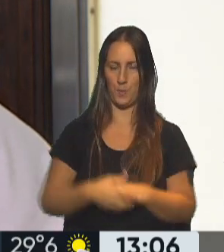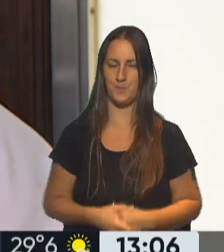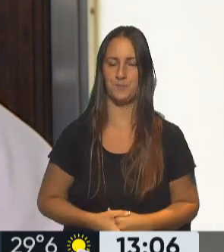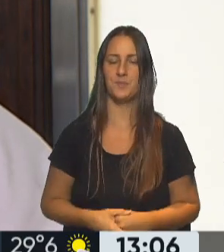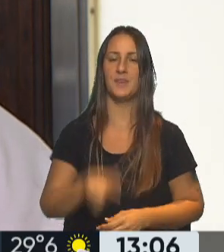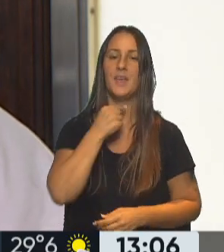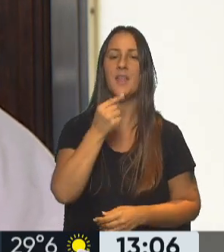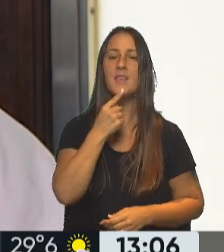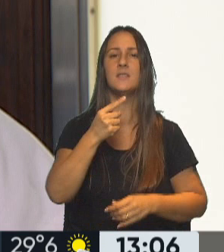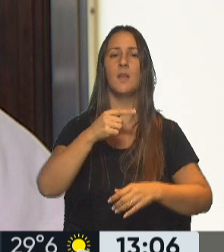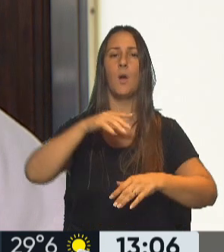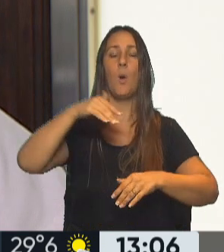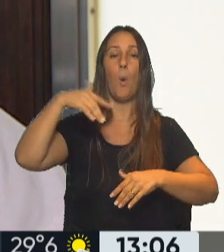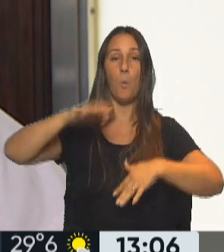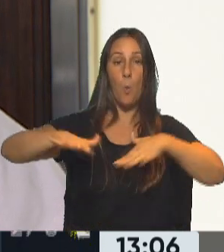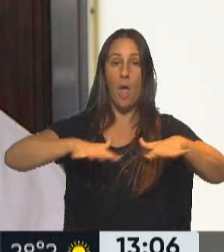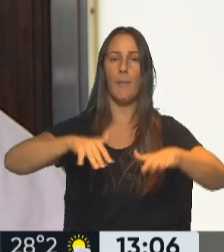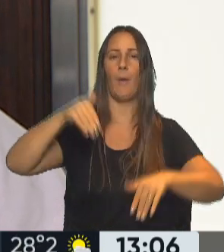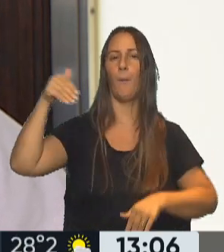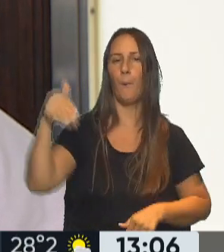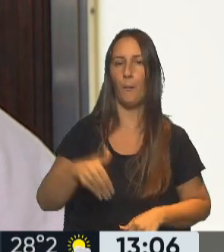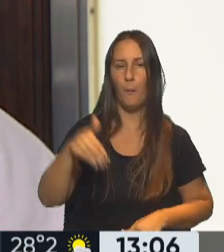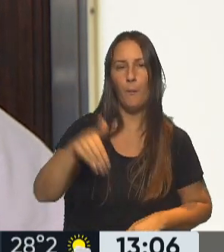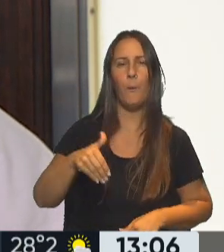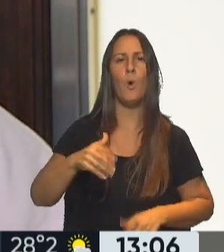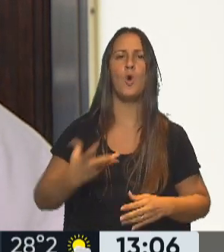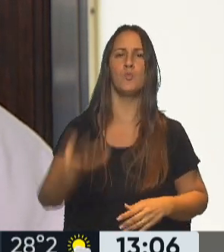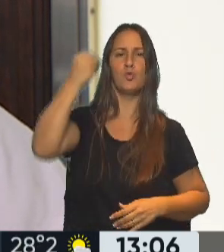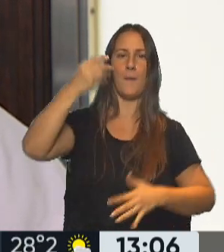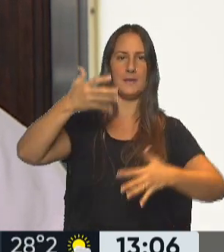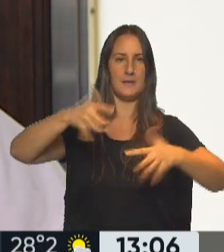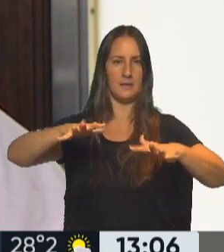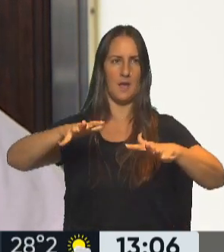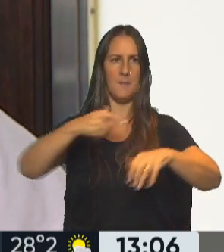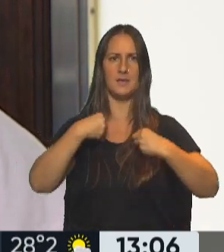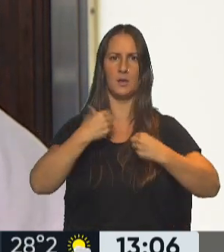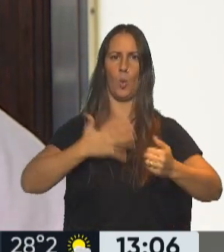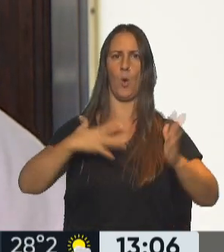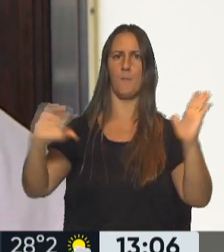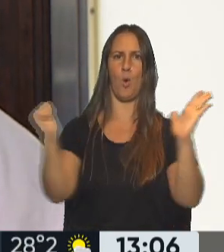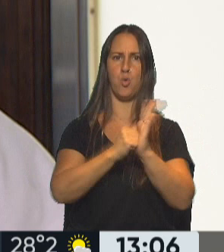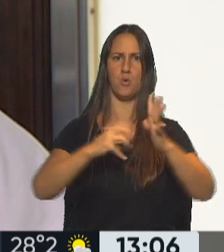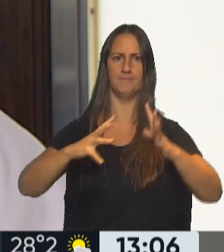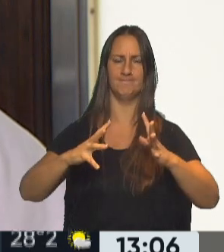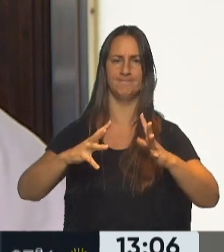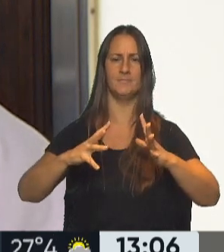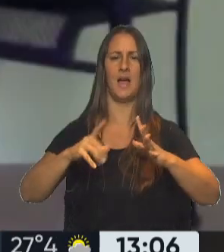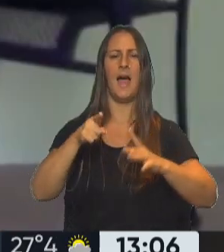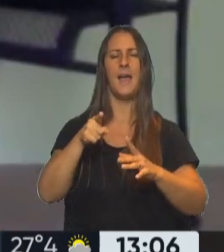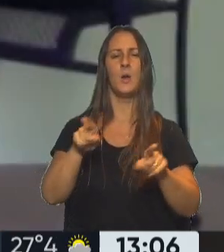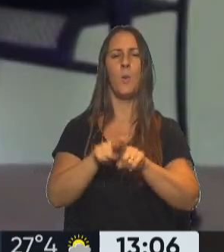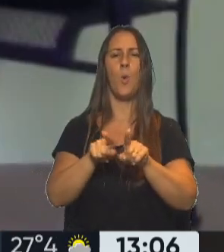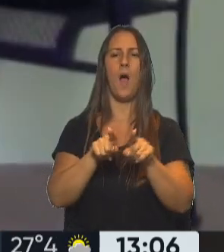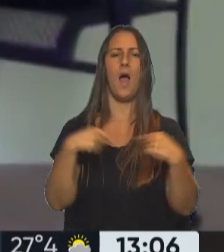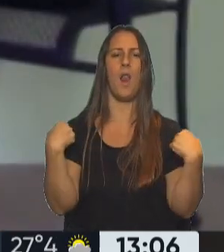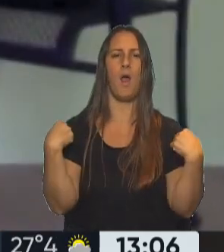que vas a estar más lento para moverte, muchas veces vas a tener temblor, rigidez y una postura donde tendés como a